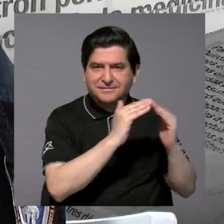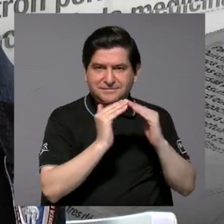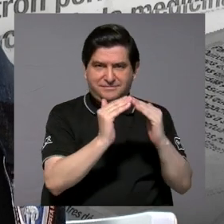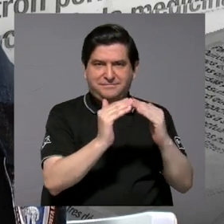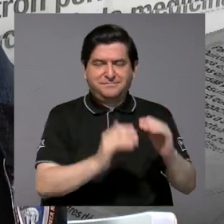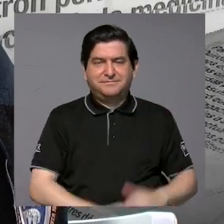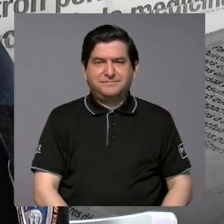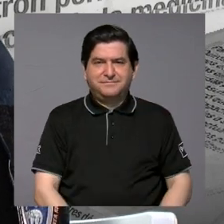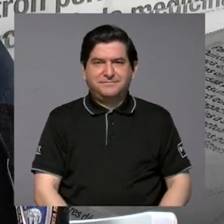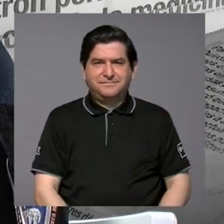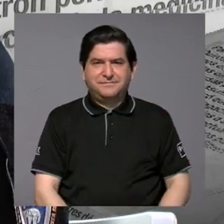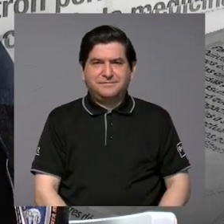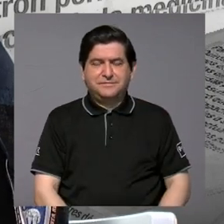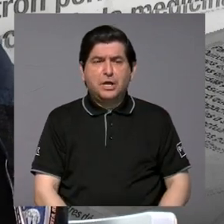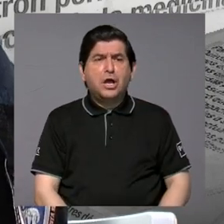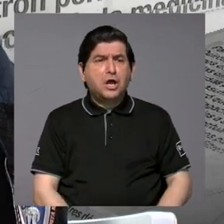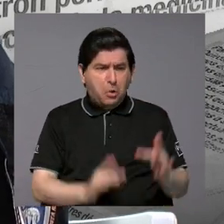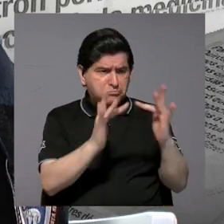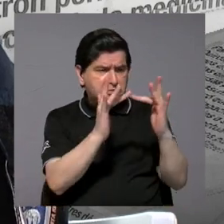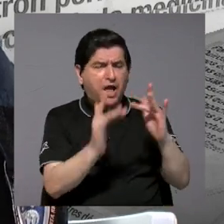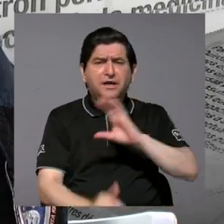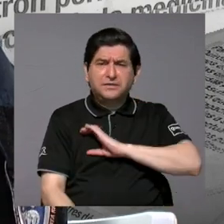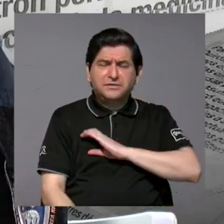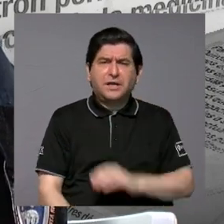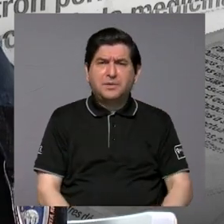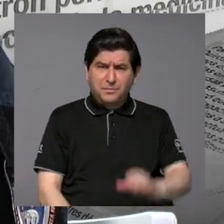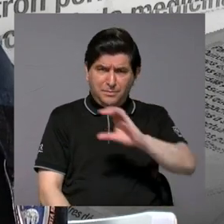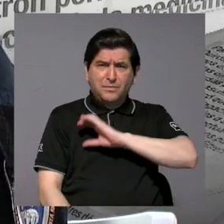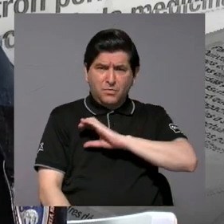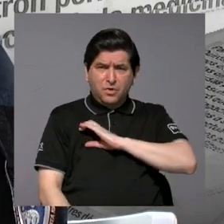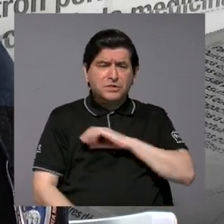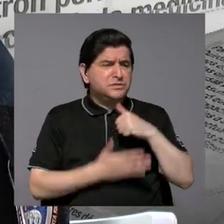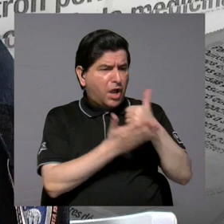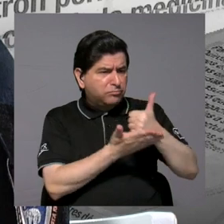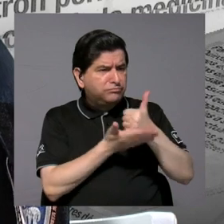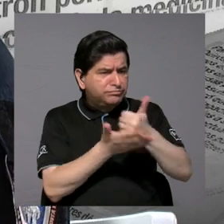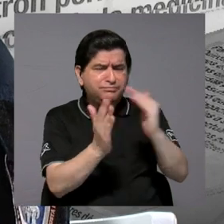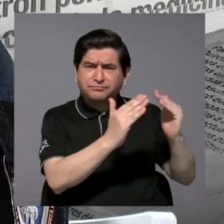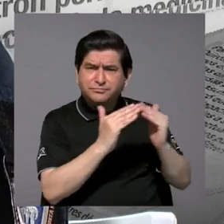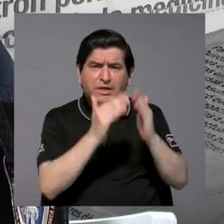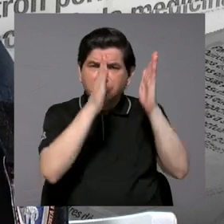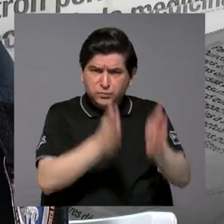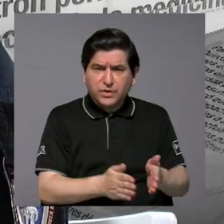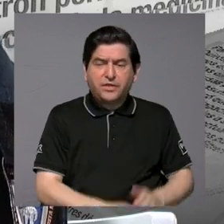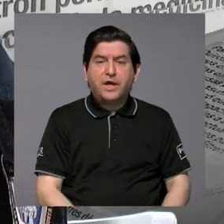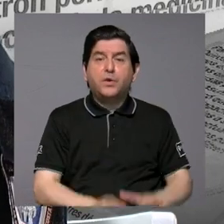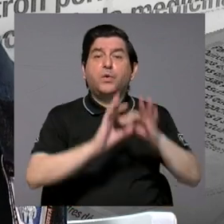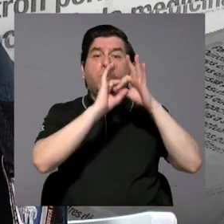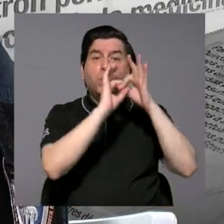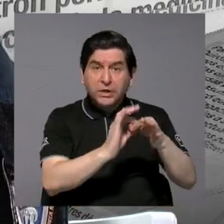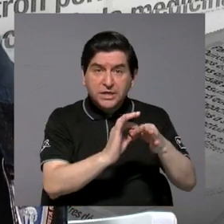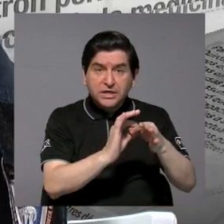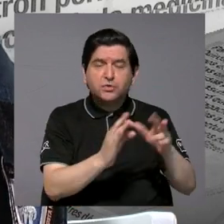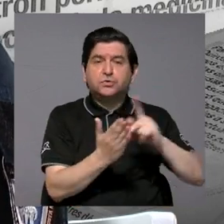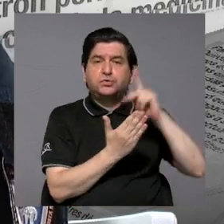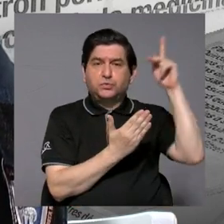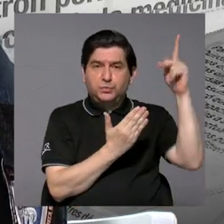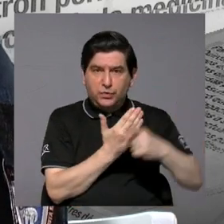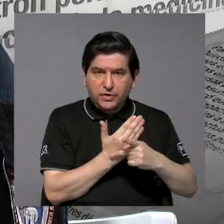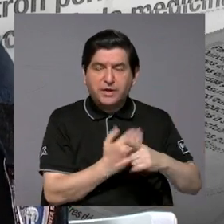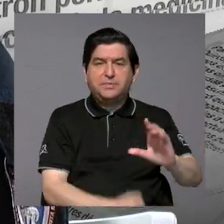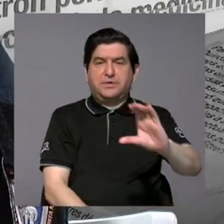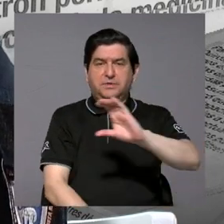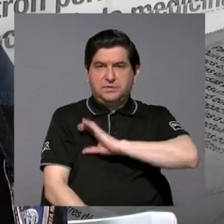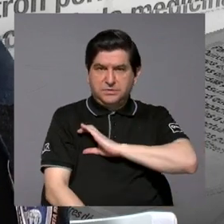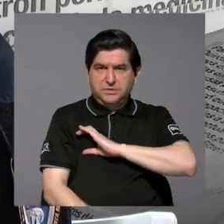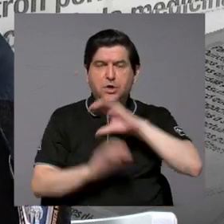que se acerc a la policía que fuerza pública está para ayudar a la ciudadanía y que juntos el programa fuerza